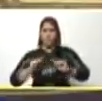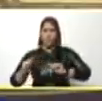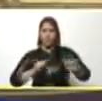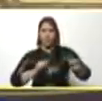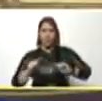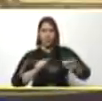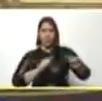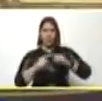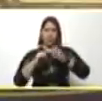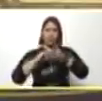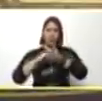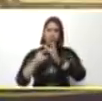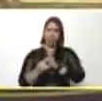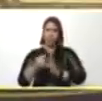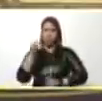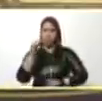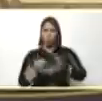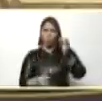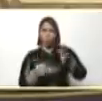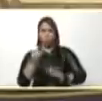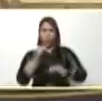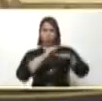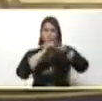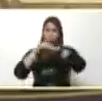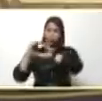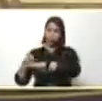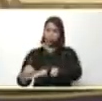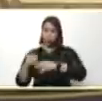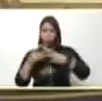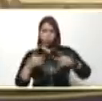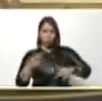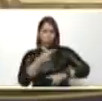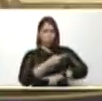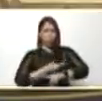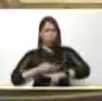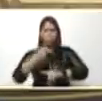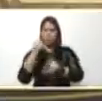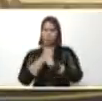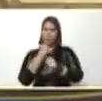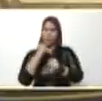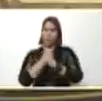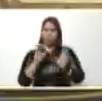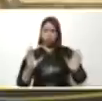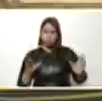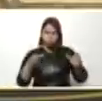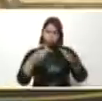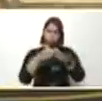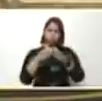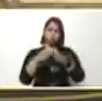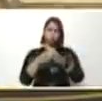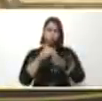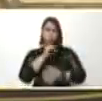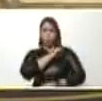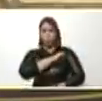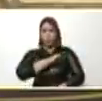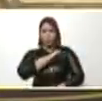jurídica, de consulta pública, horas y horas de trabajo colectivo de las